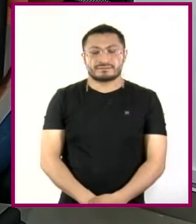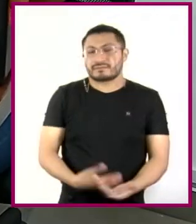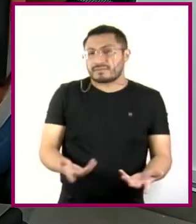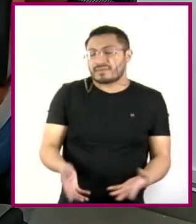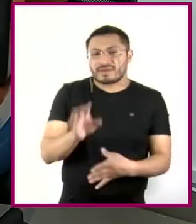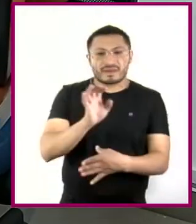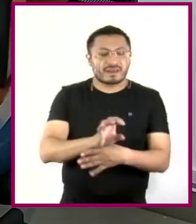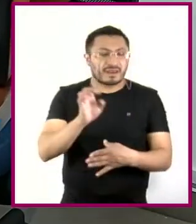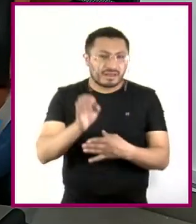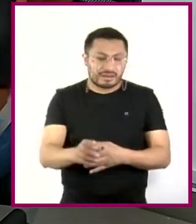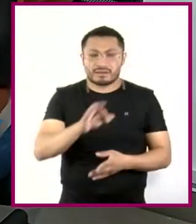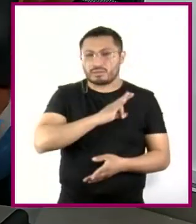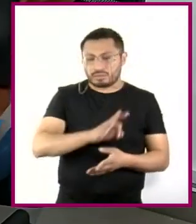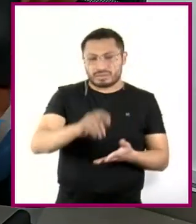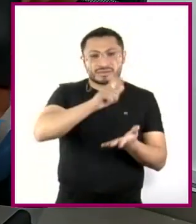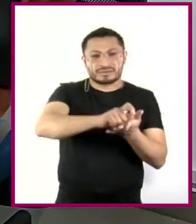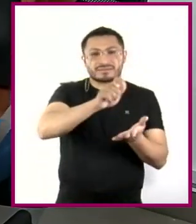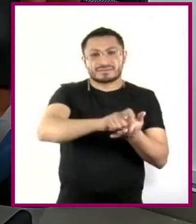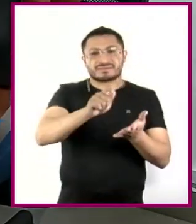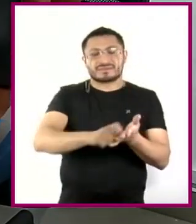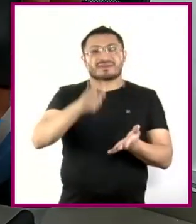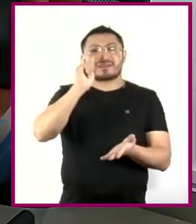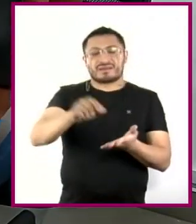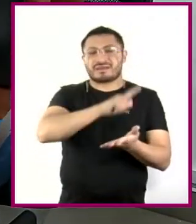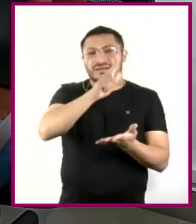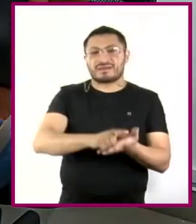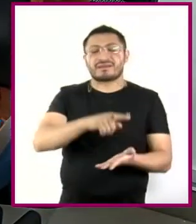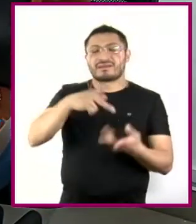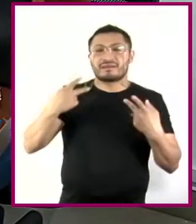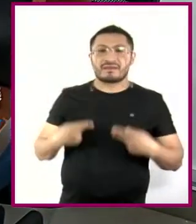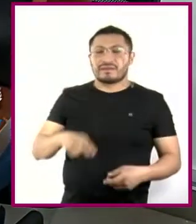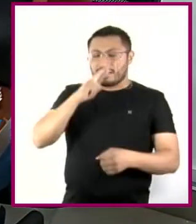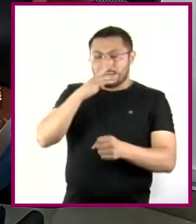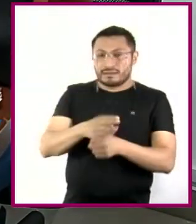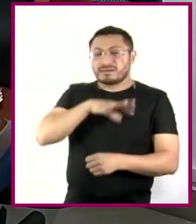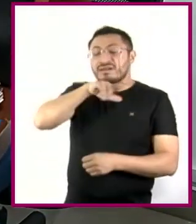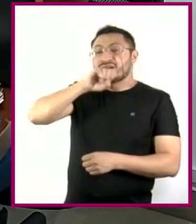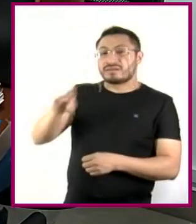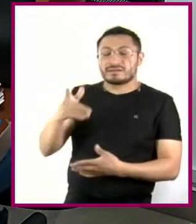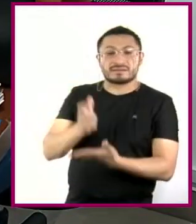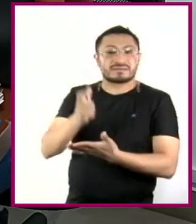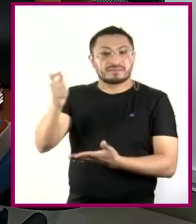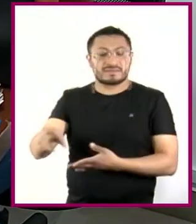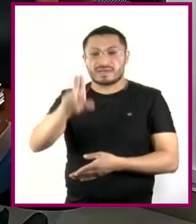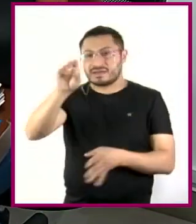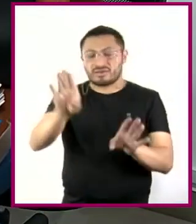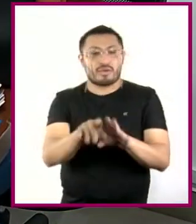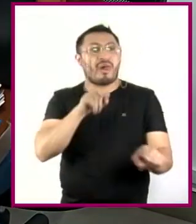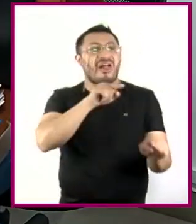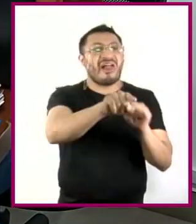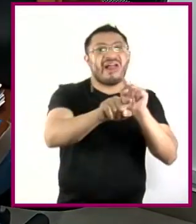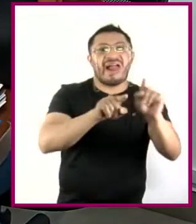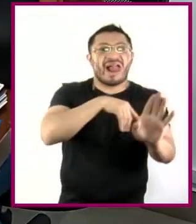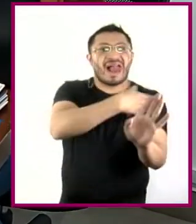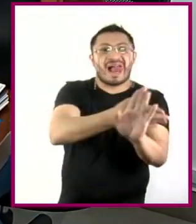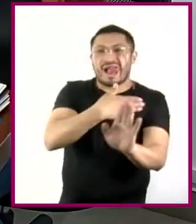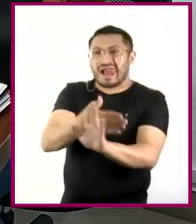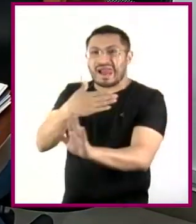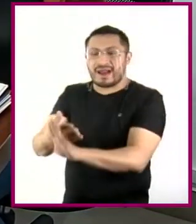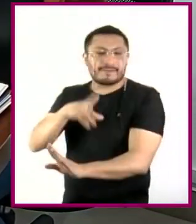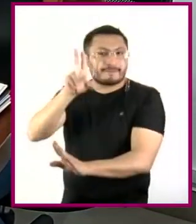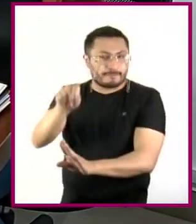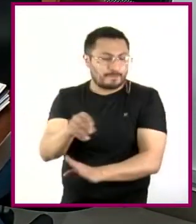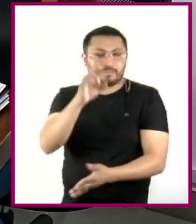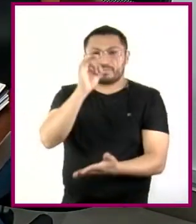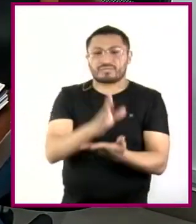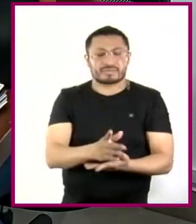Entonces, podemos anotar que el principio el que contamina paga no busca perseguir ni señalar culpables, sino que se enfoca en ver que